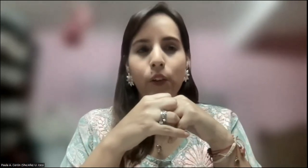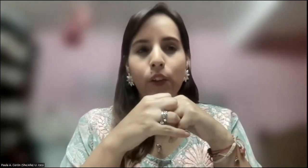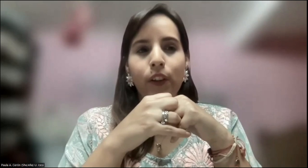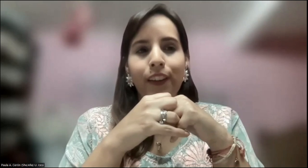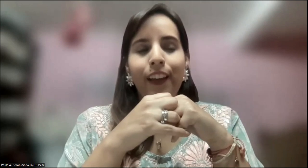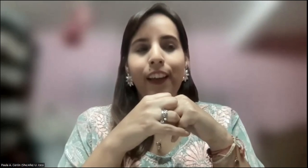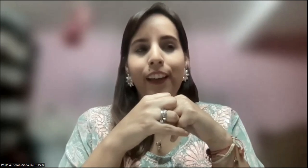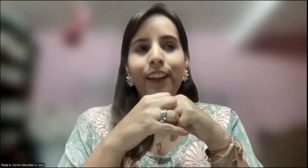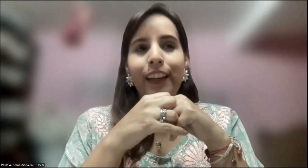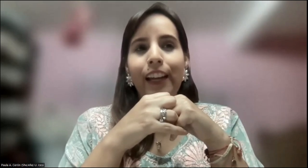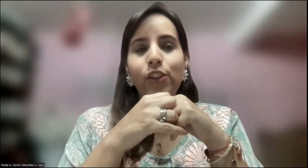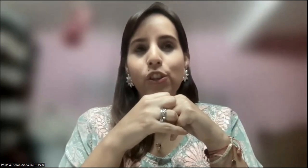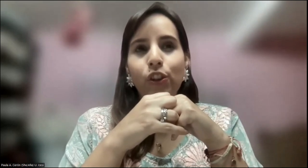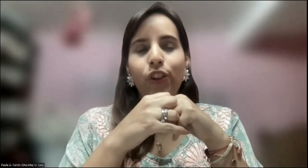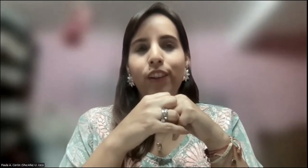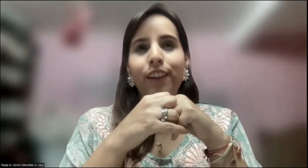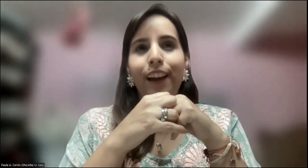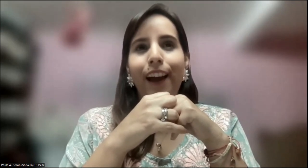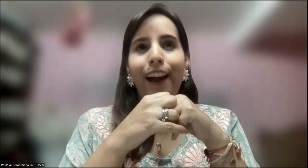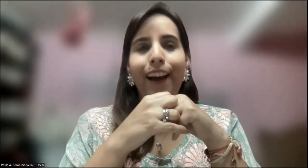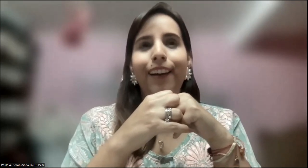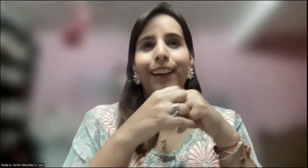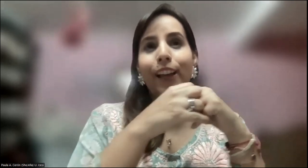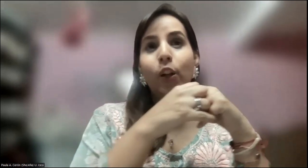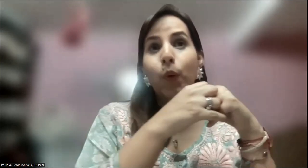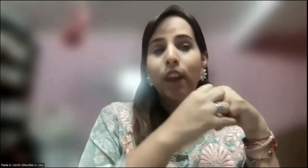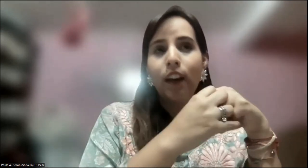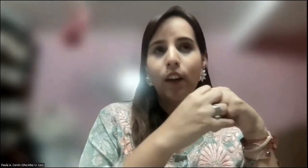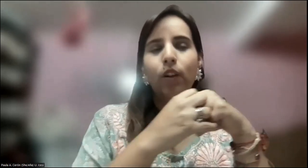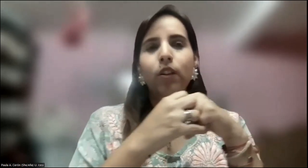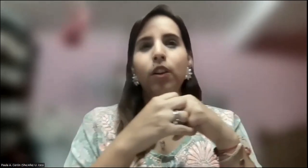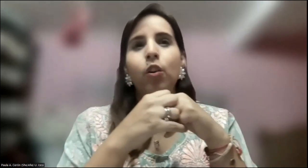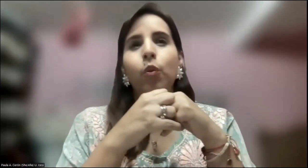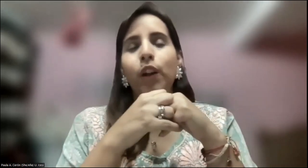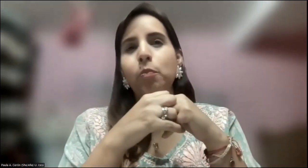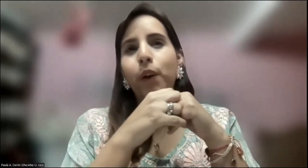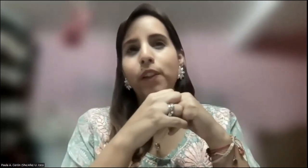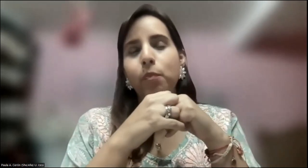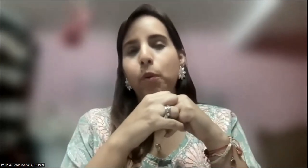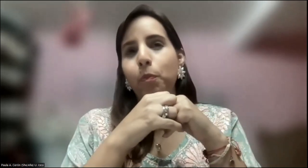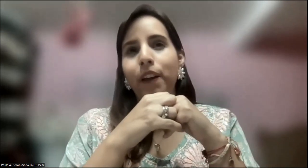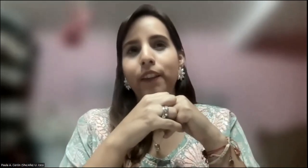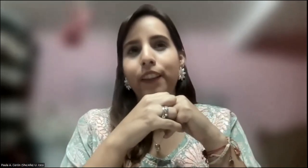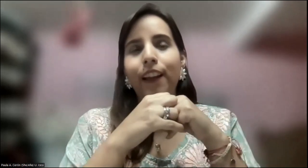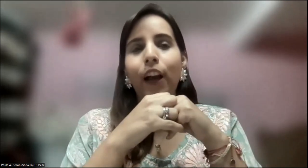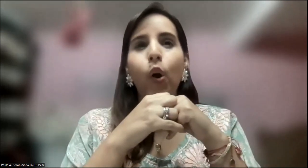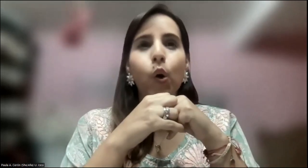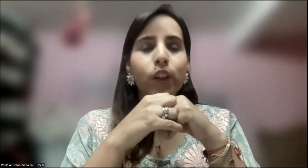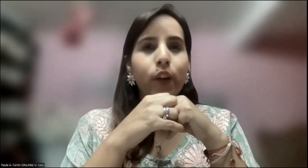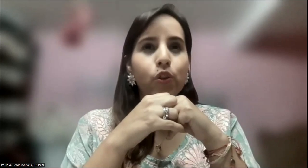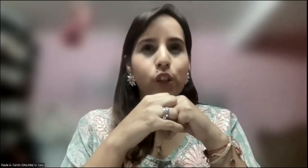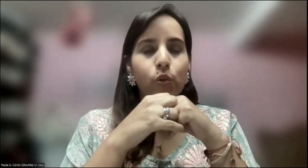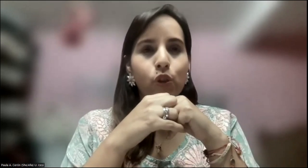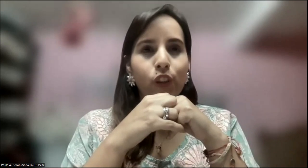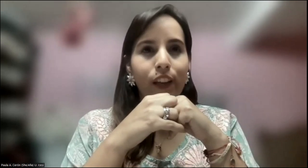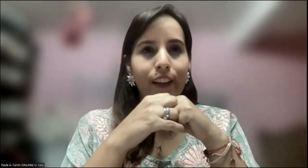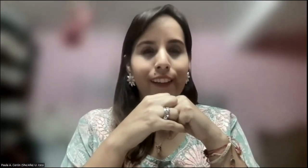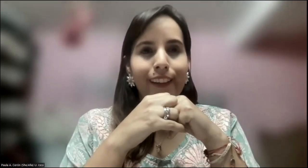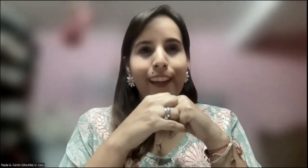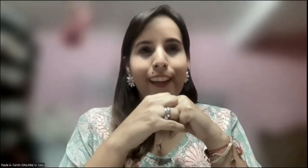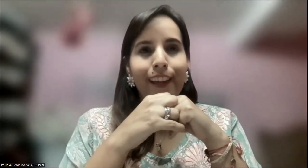salido en relación a el cuidado unas puestas por parte de la corte